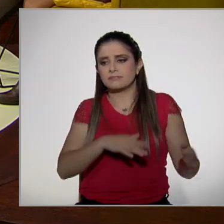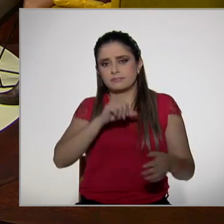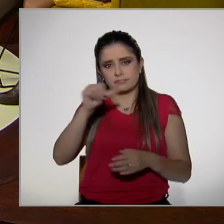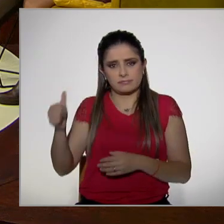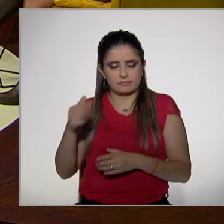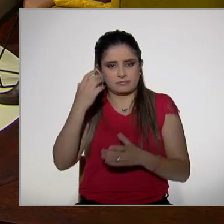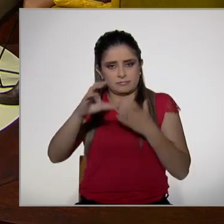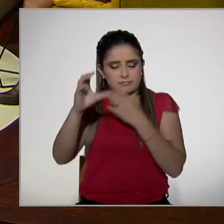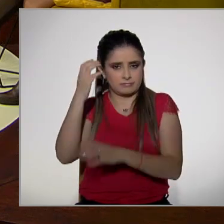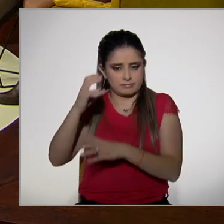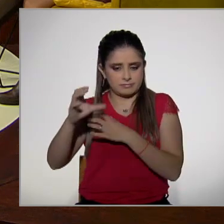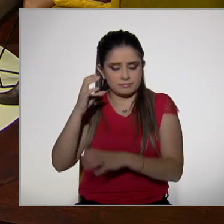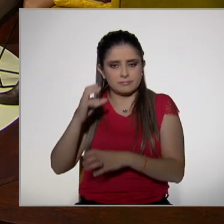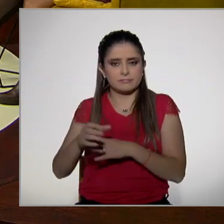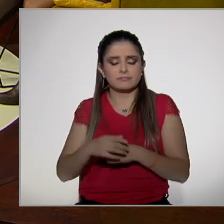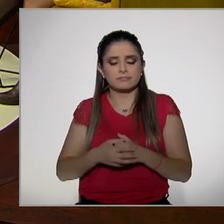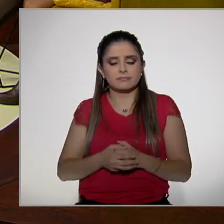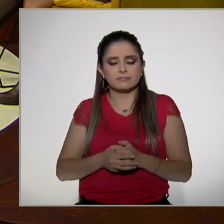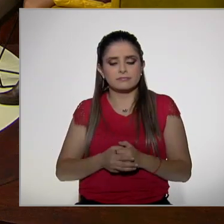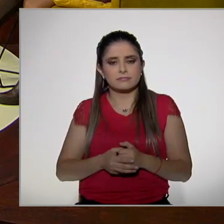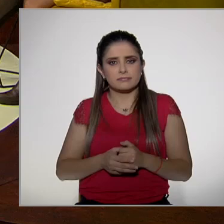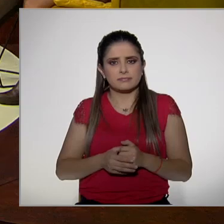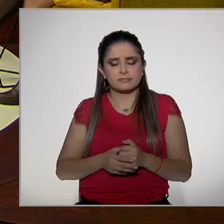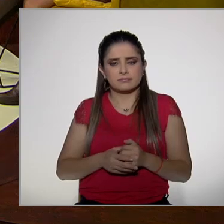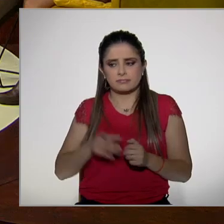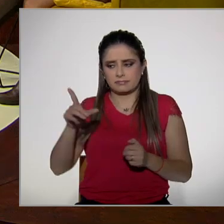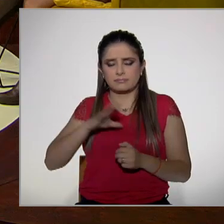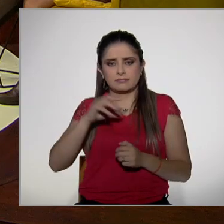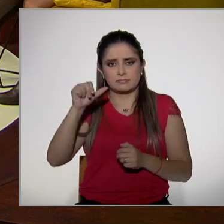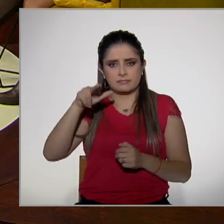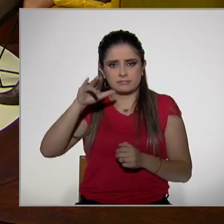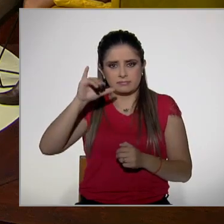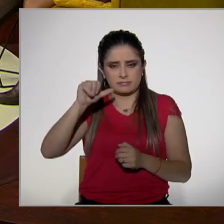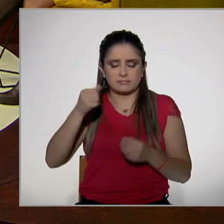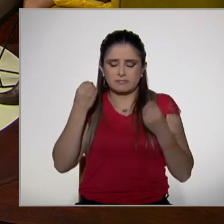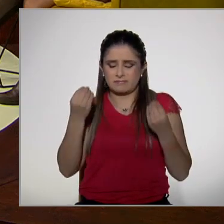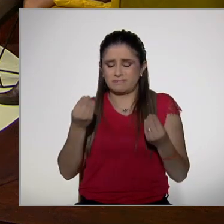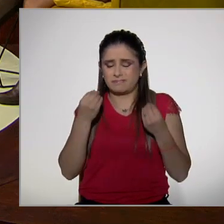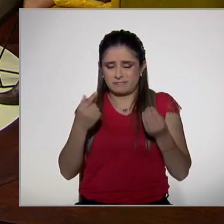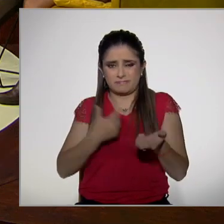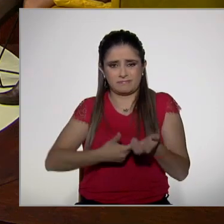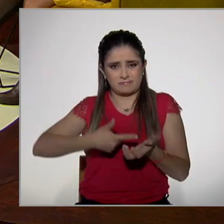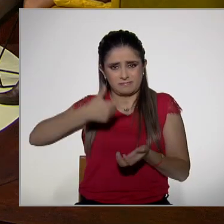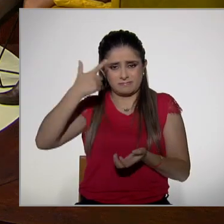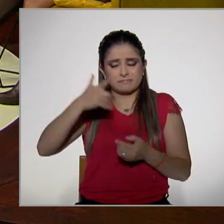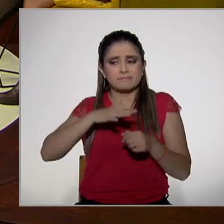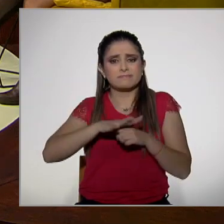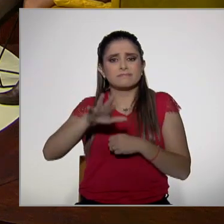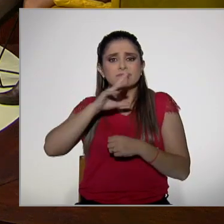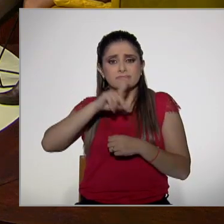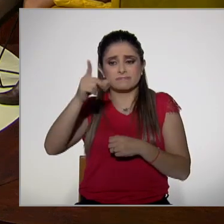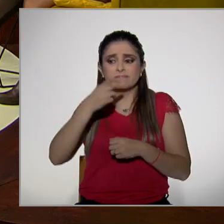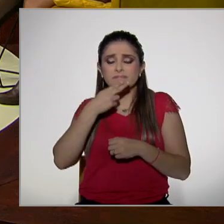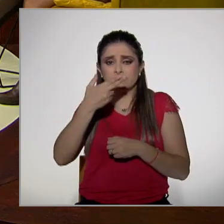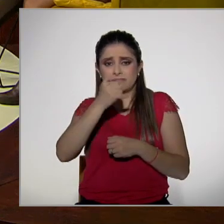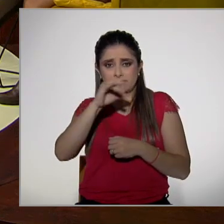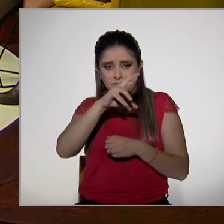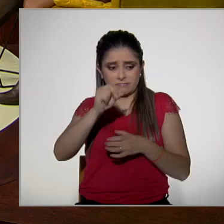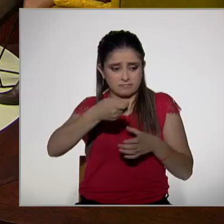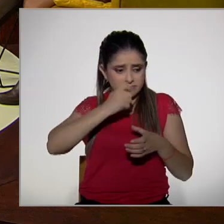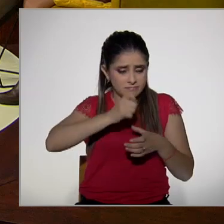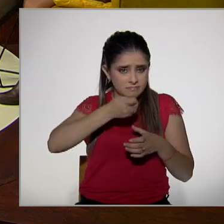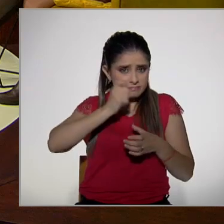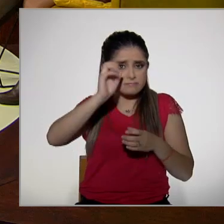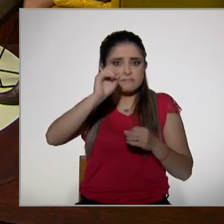mesa nos llama y nos comenta que ella tiene anemia severa y quiere saber qué es más efectivo si usar hierro vía oral o